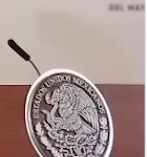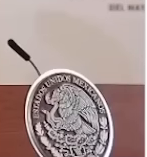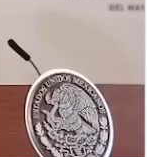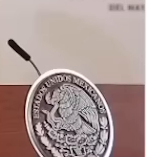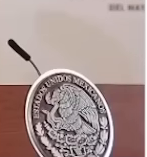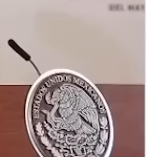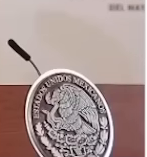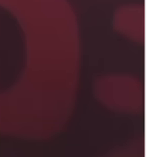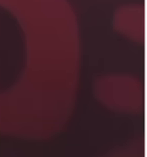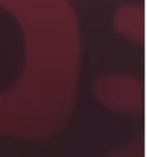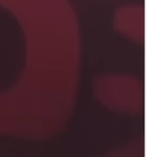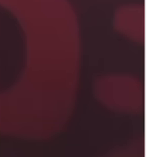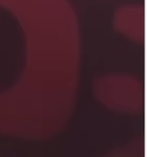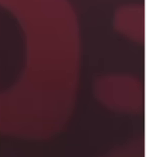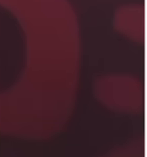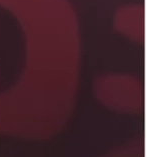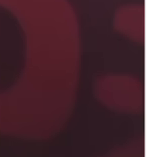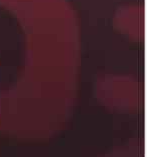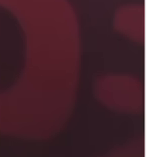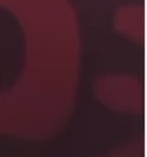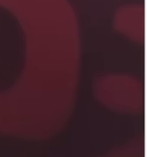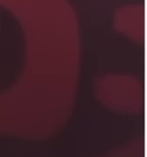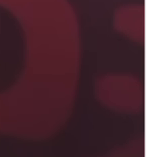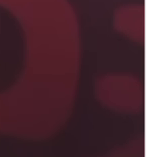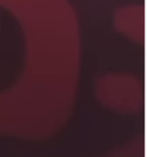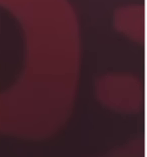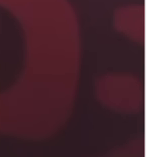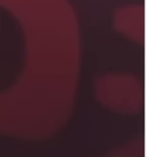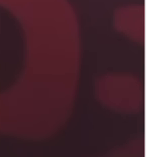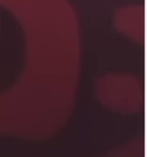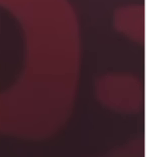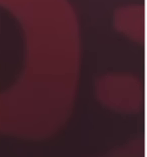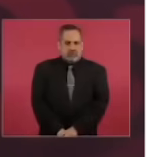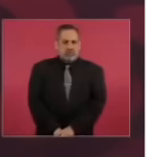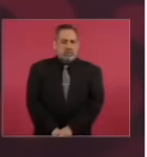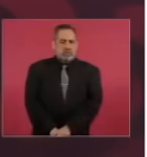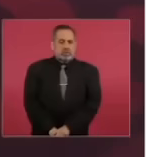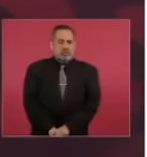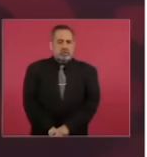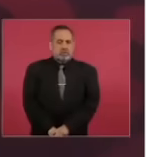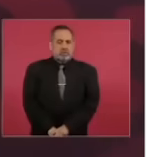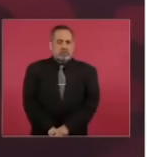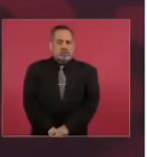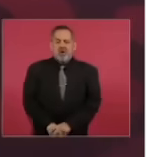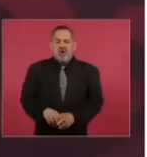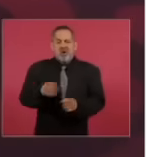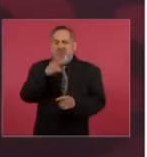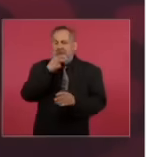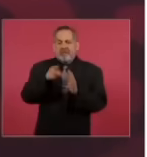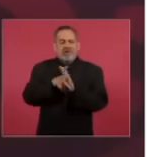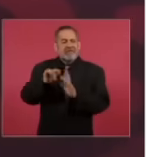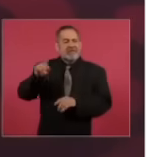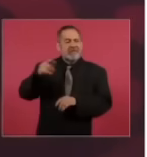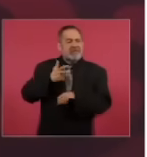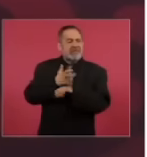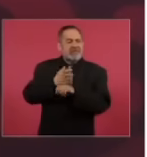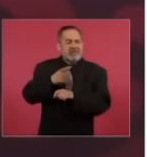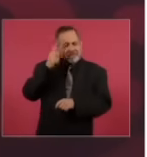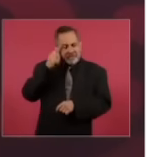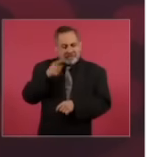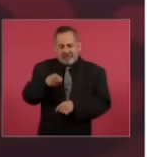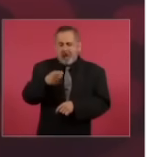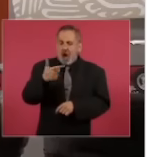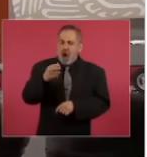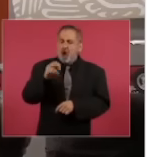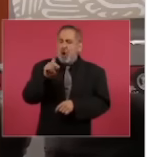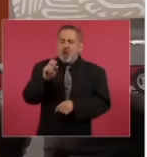de Mola o el periodista este premiado de Estados Unidos, Tim